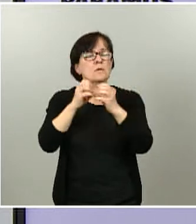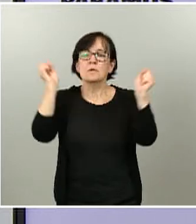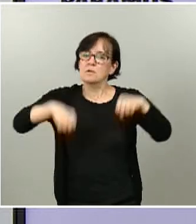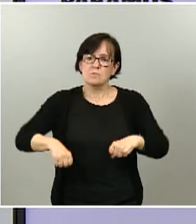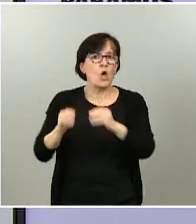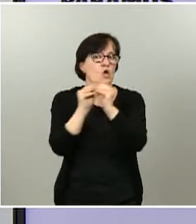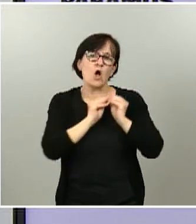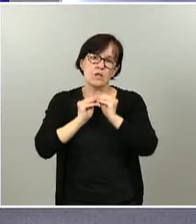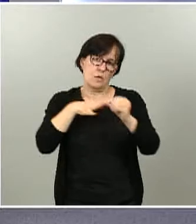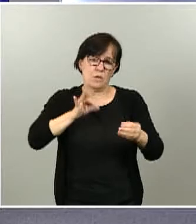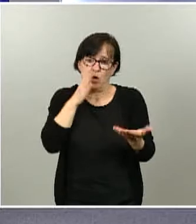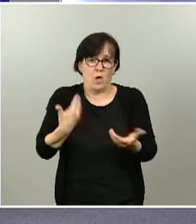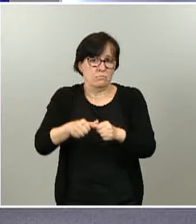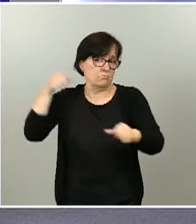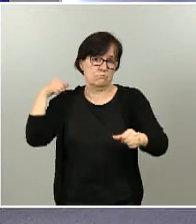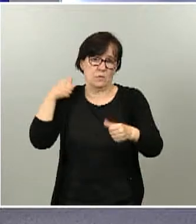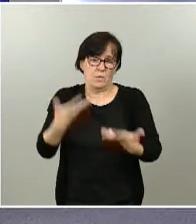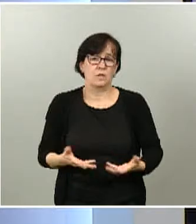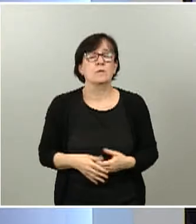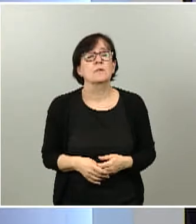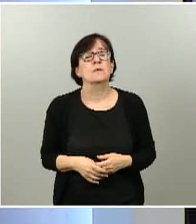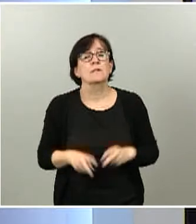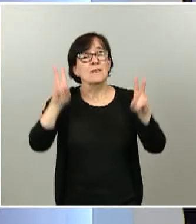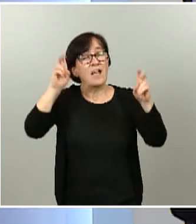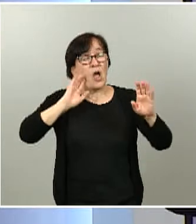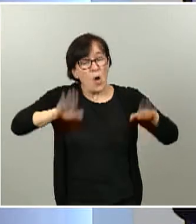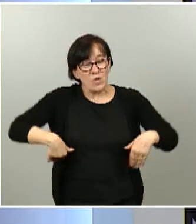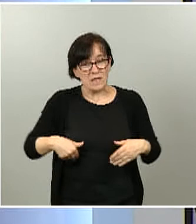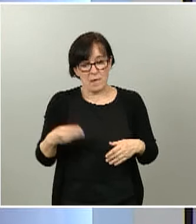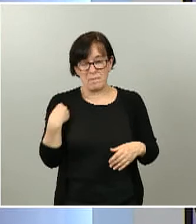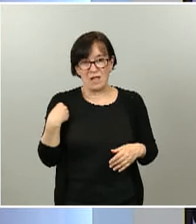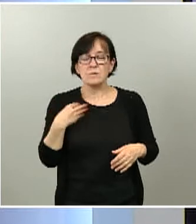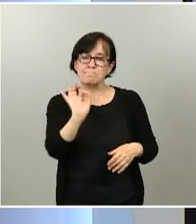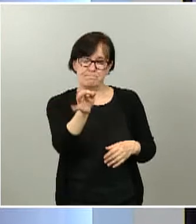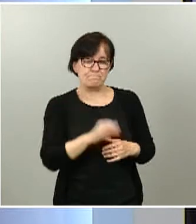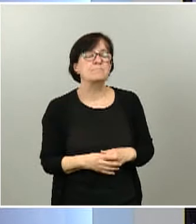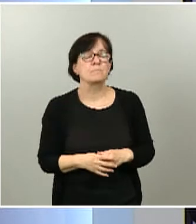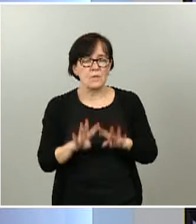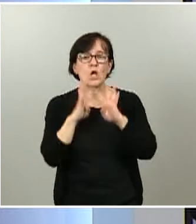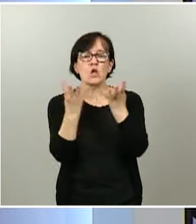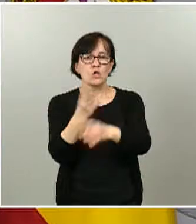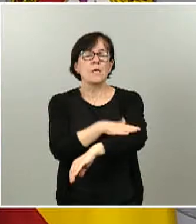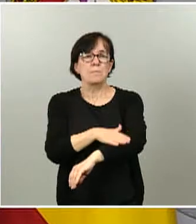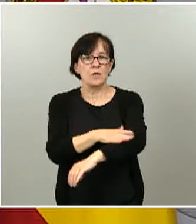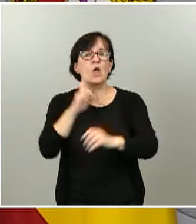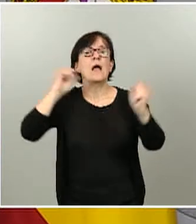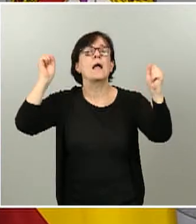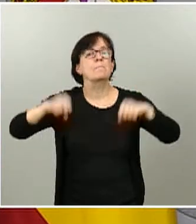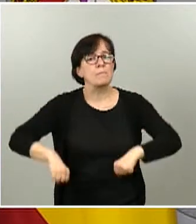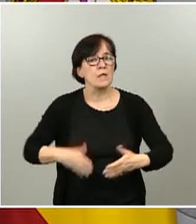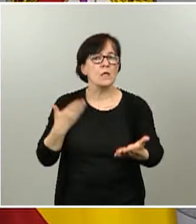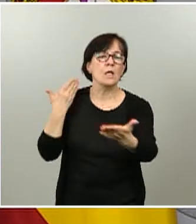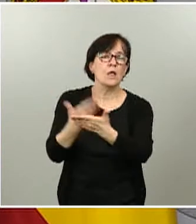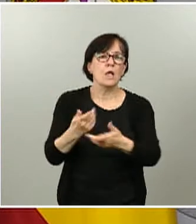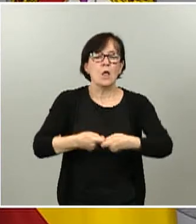ahora. Y en relación con la última pregunta, efectivamente, el Consejo de Ministros ha aprobado la solicitud de prórroga hasta el